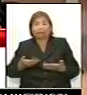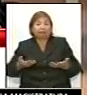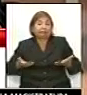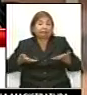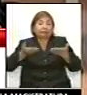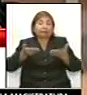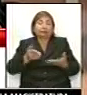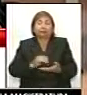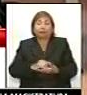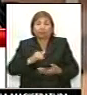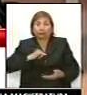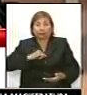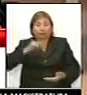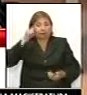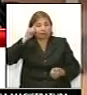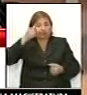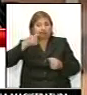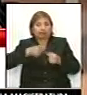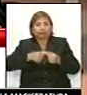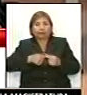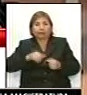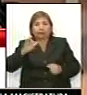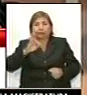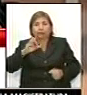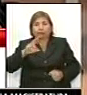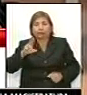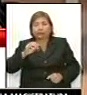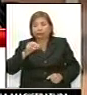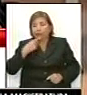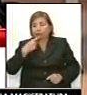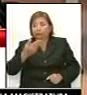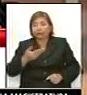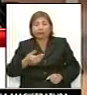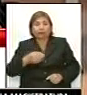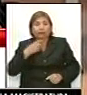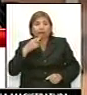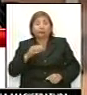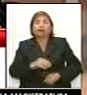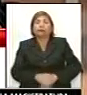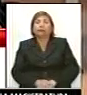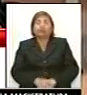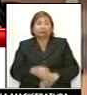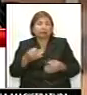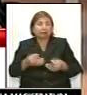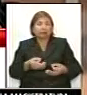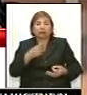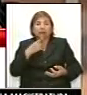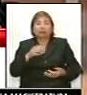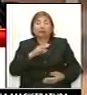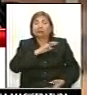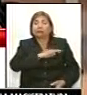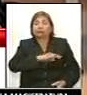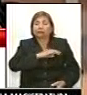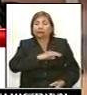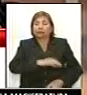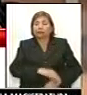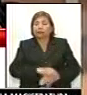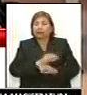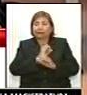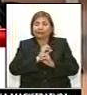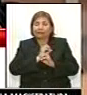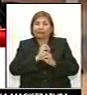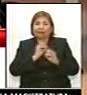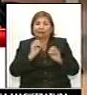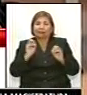sea, yo recuerdo, o sea, Luis Cerroyaro o Jeffrey Daniels, y lo recuerdo perfectamente de Misiones, nada, o sea,